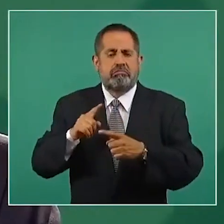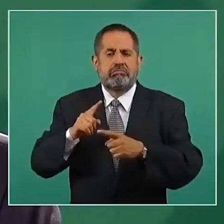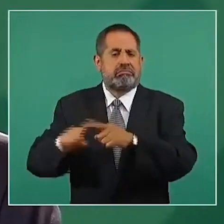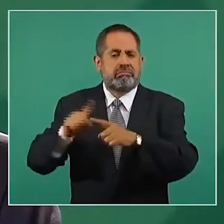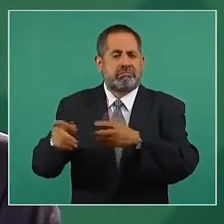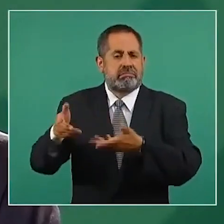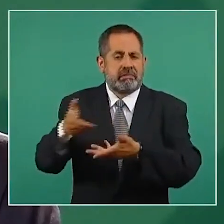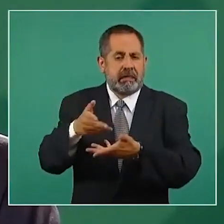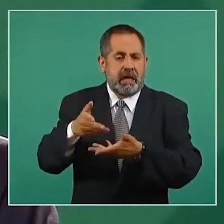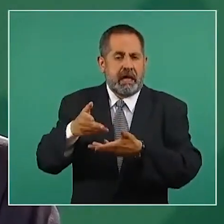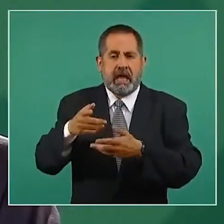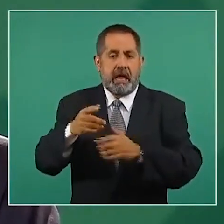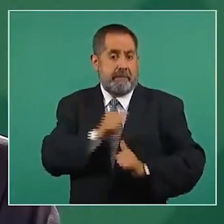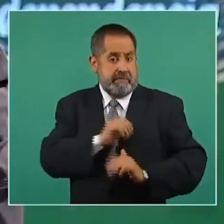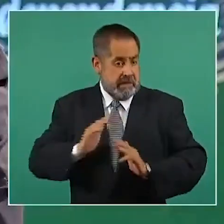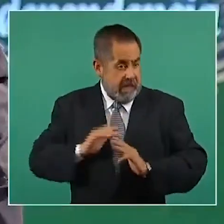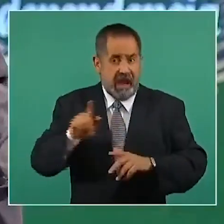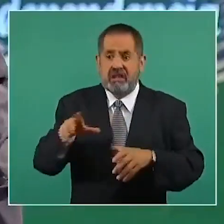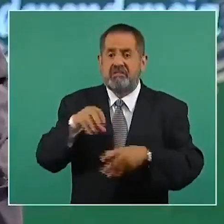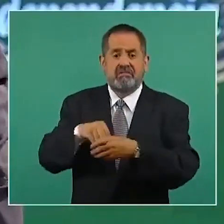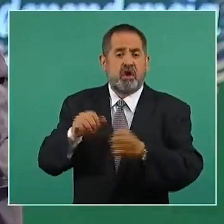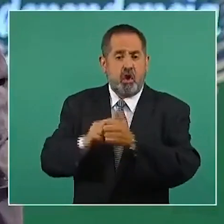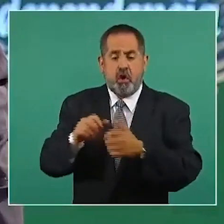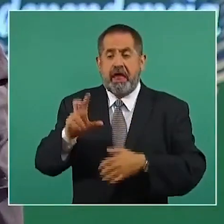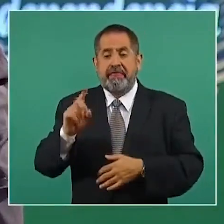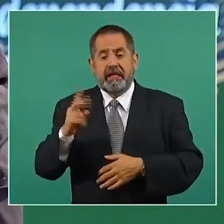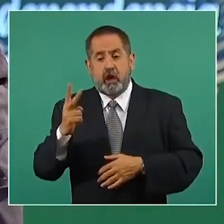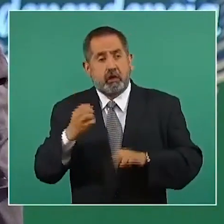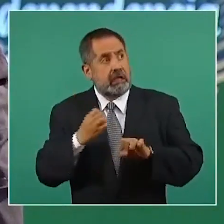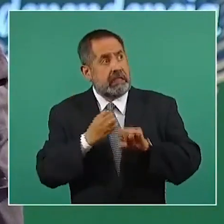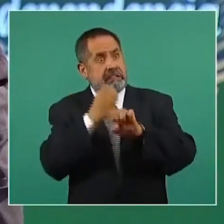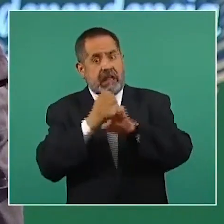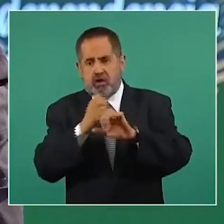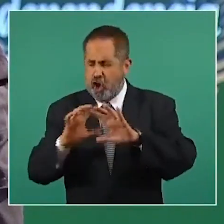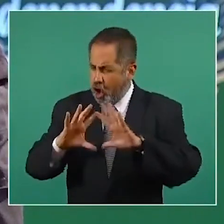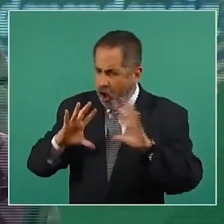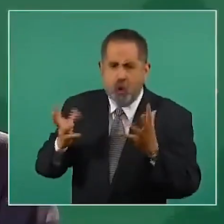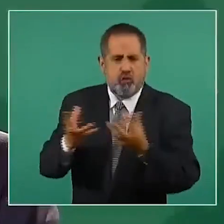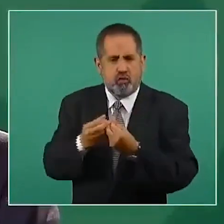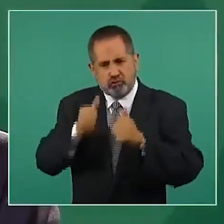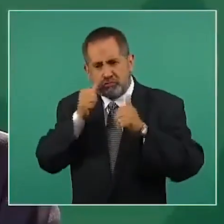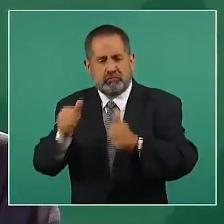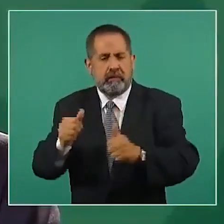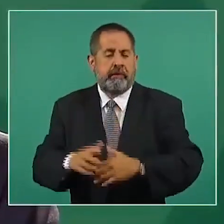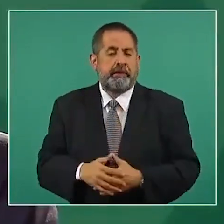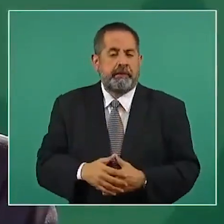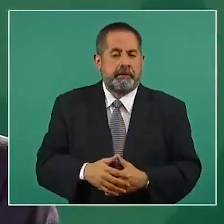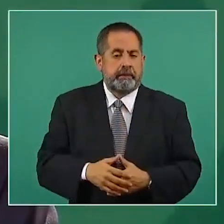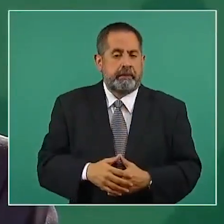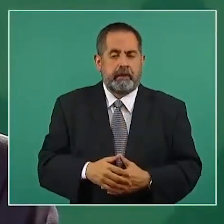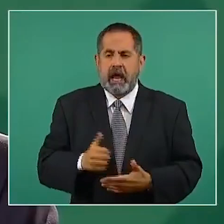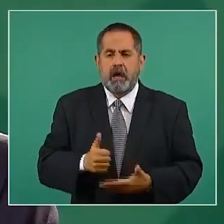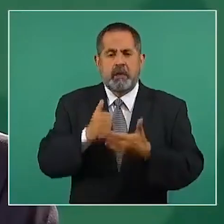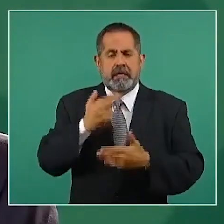servicios médicos de las Fuerzas Armadas, con los 32 sistemas estatales de salud. Una